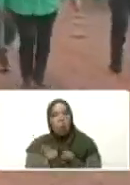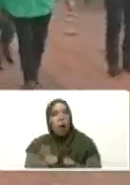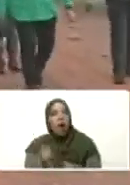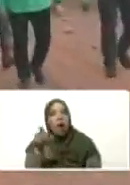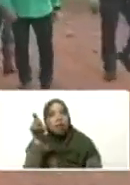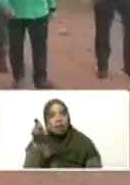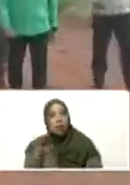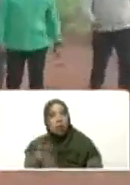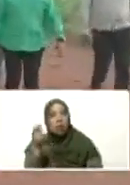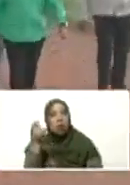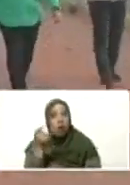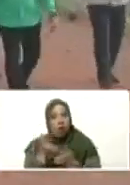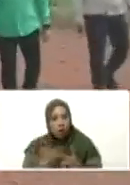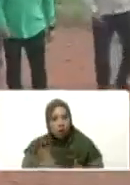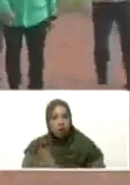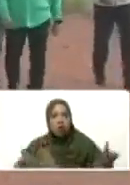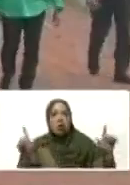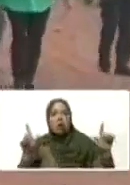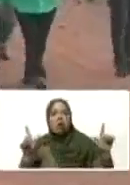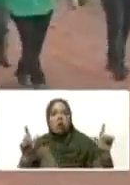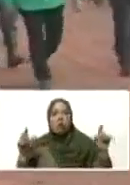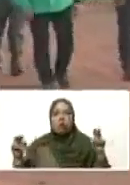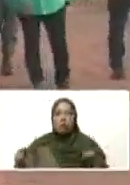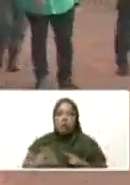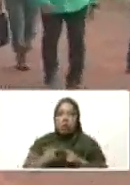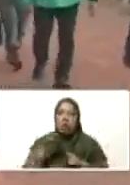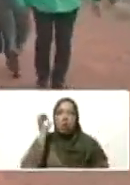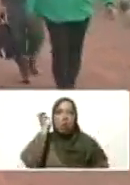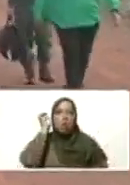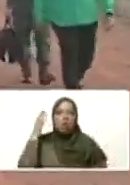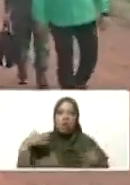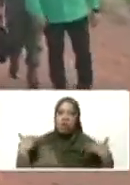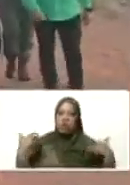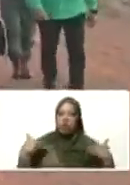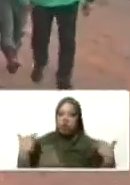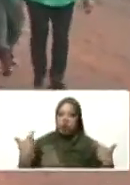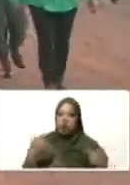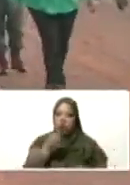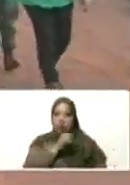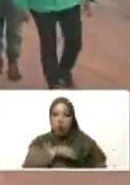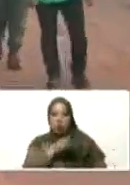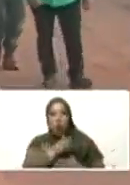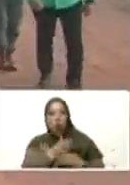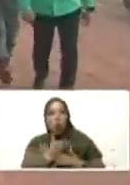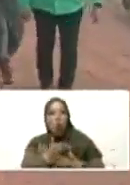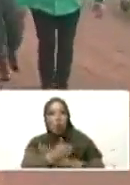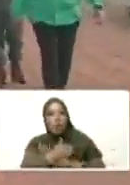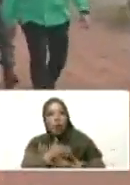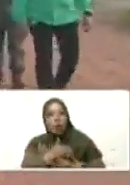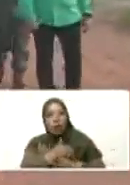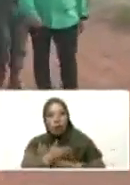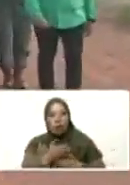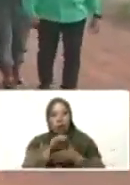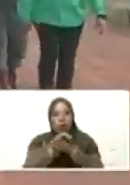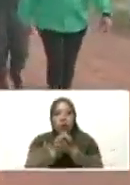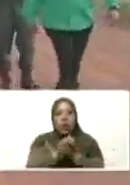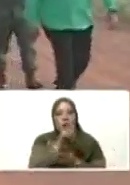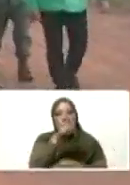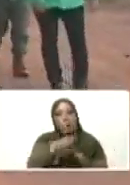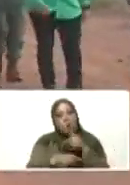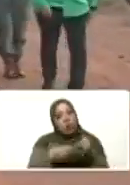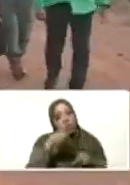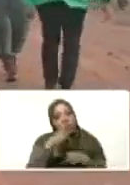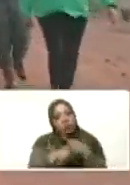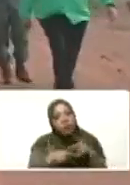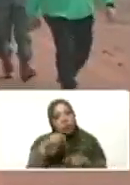de Libertadora. Me encuentro muy contento de estar aquí, compartir con los productores, con las productoras. Ernesto,